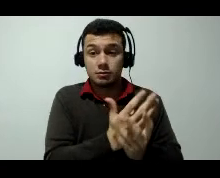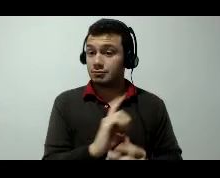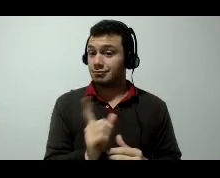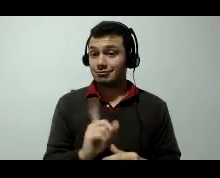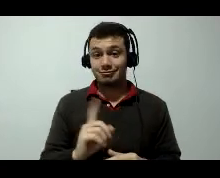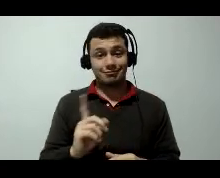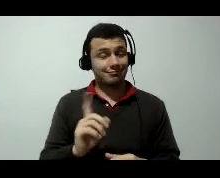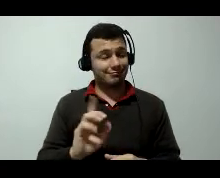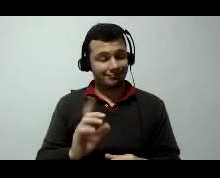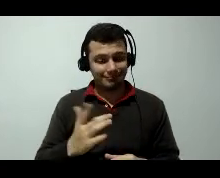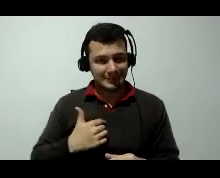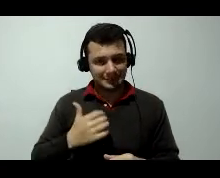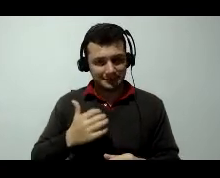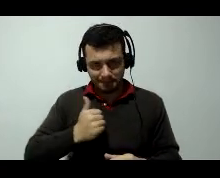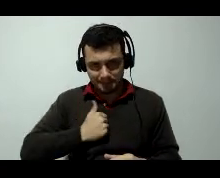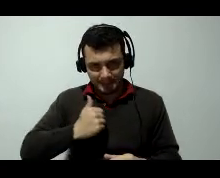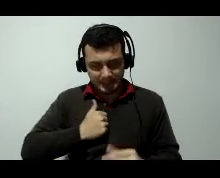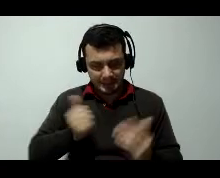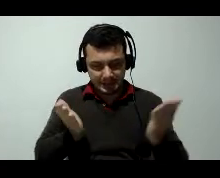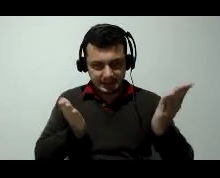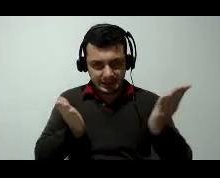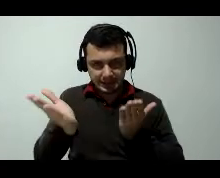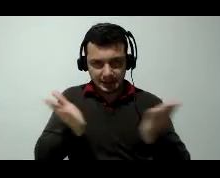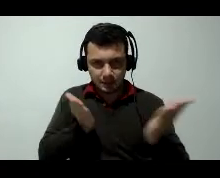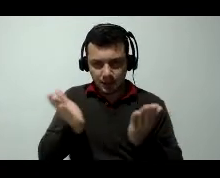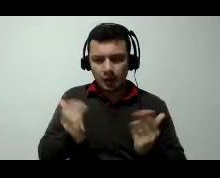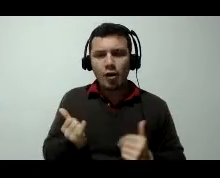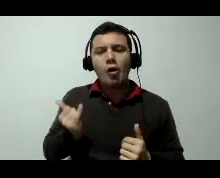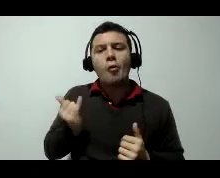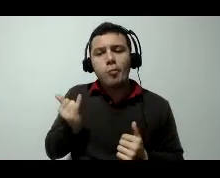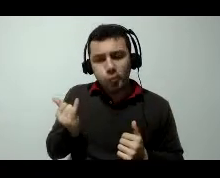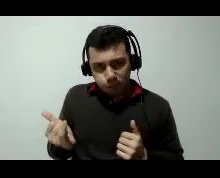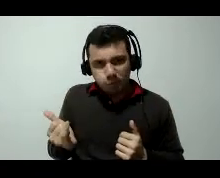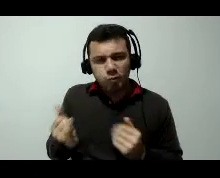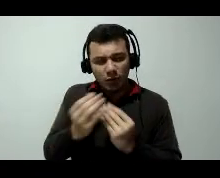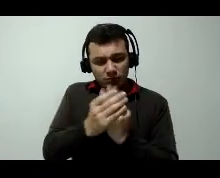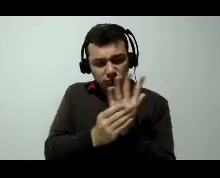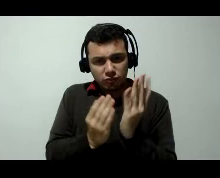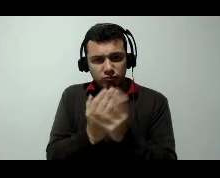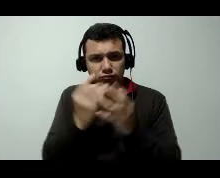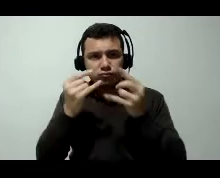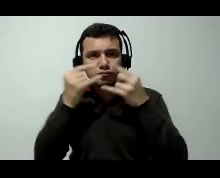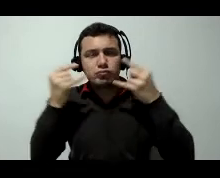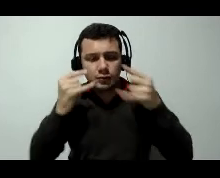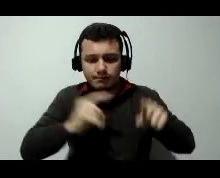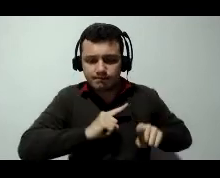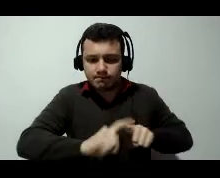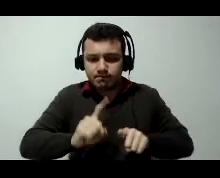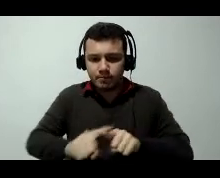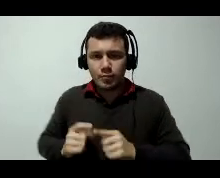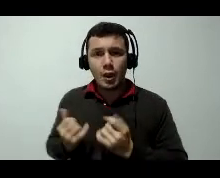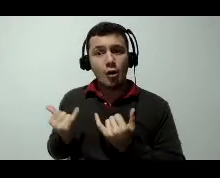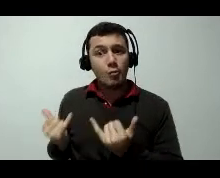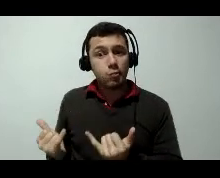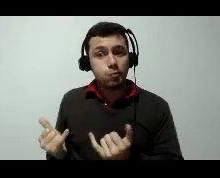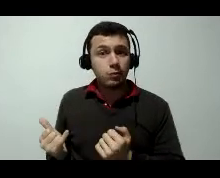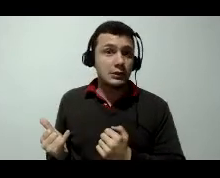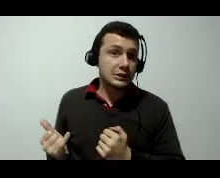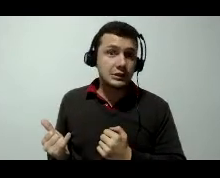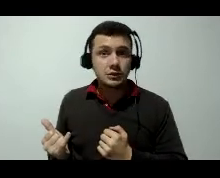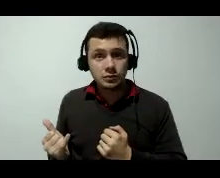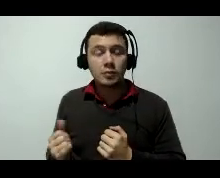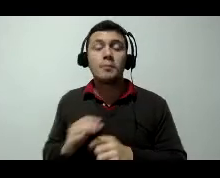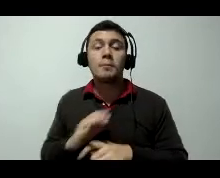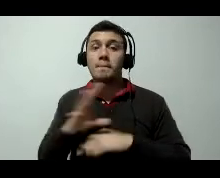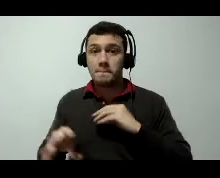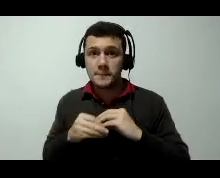claro en cada servicio el inventario actual de elementos de protección personal y cómo va a ser la cadena de suministro para garantizar en